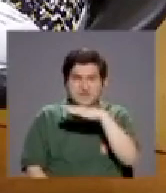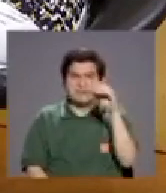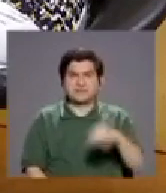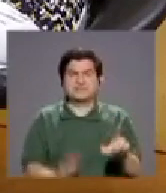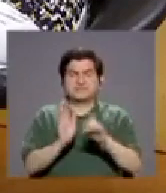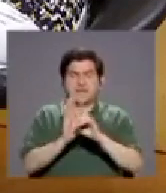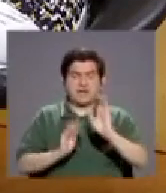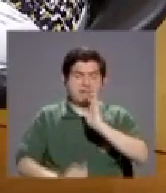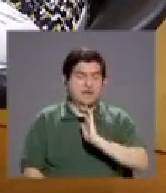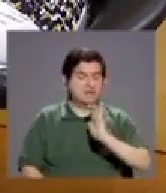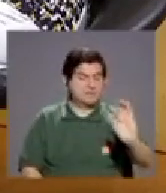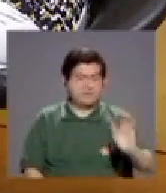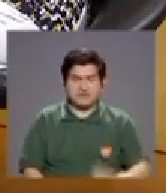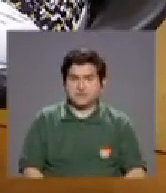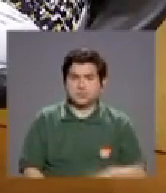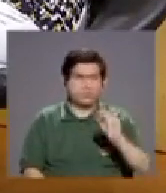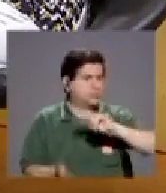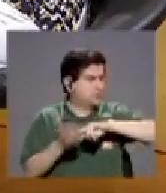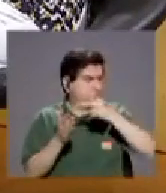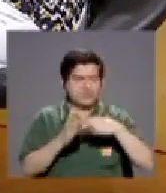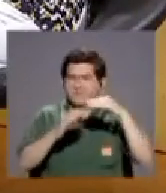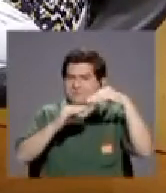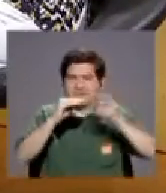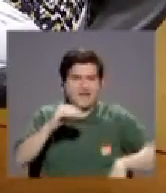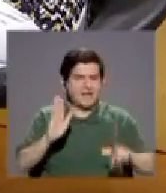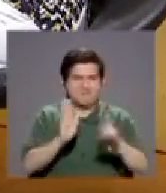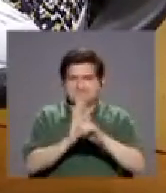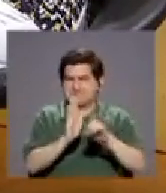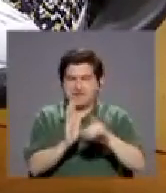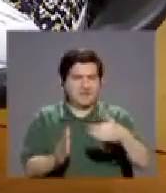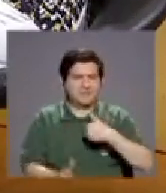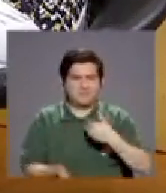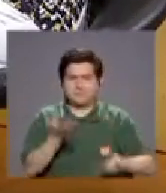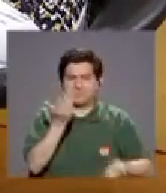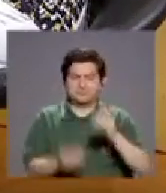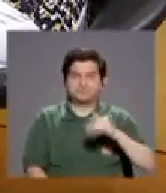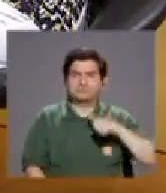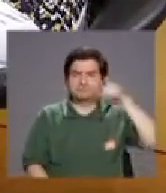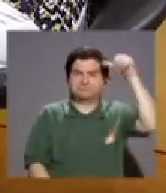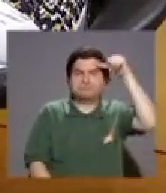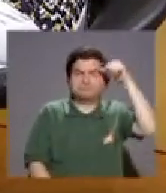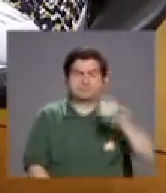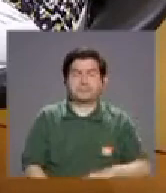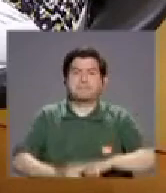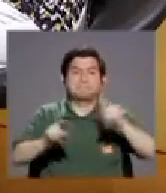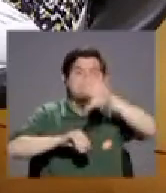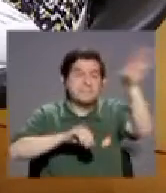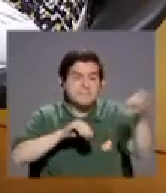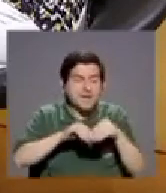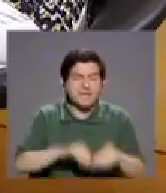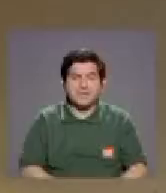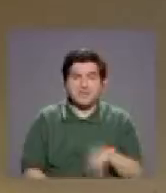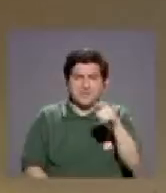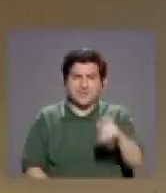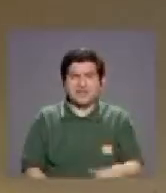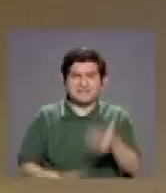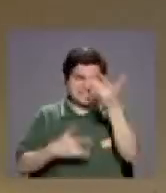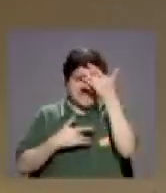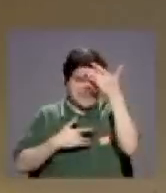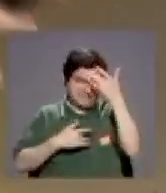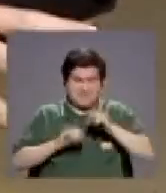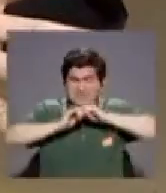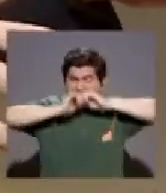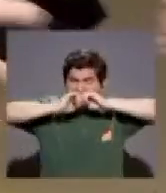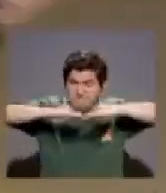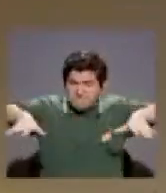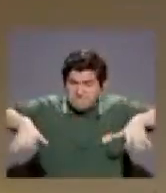porque sea niño no tiene menos derechos que un adulto, pero además al ser contagioso, entonces